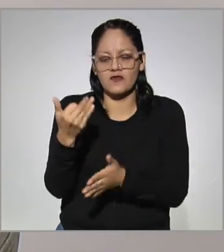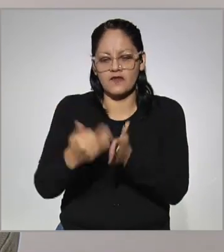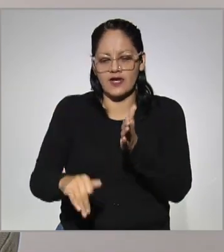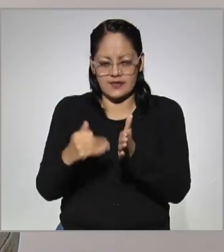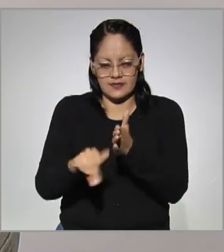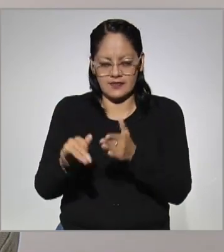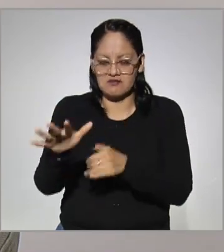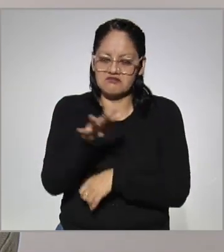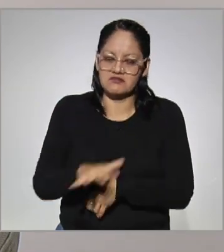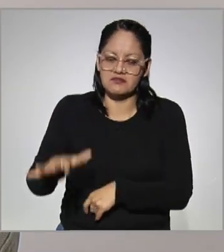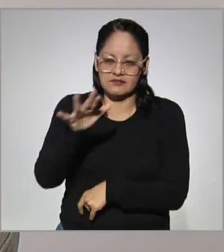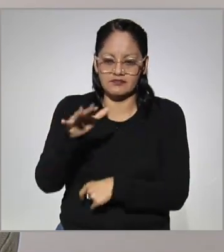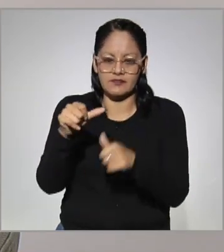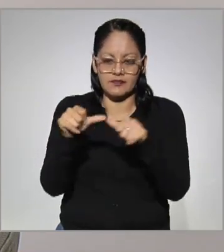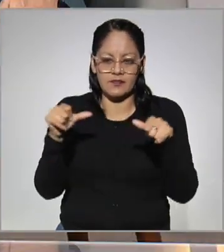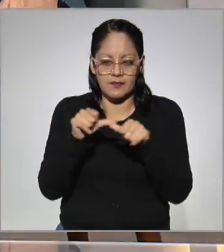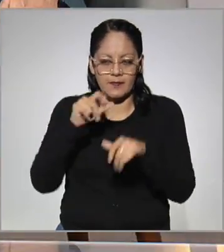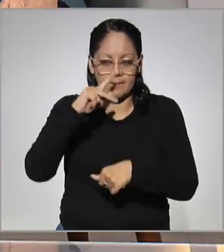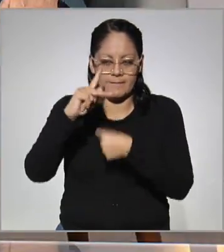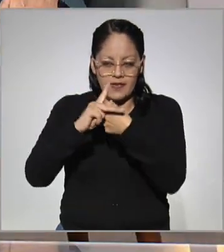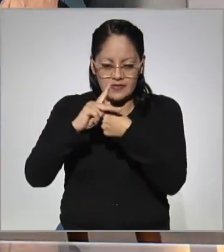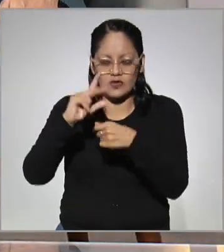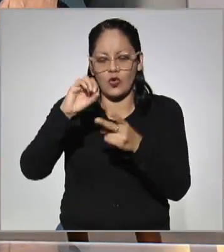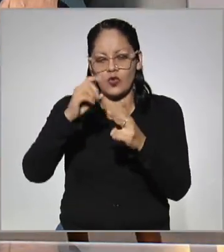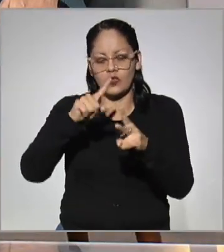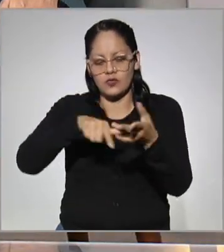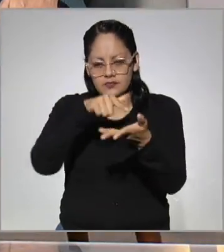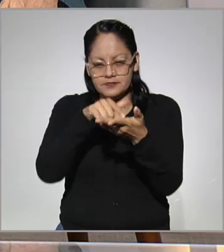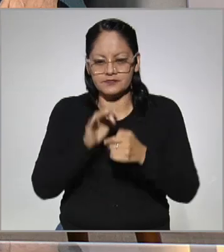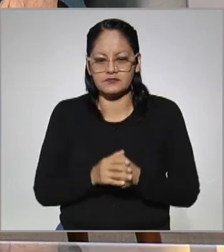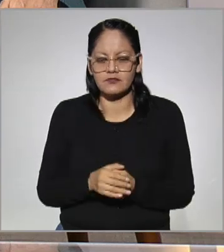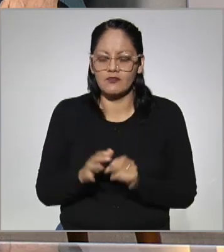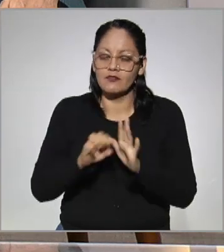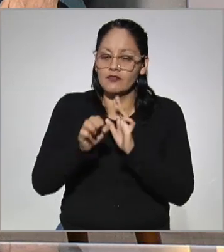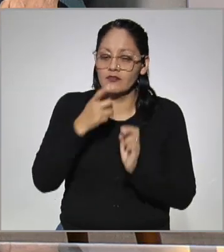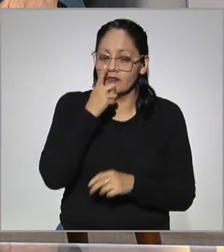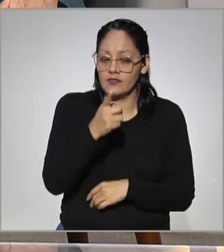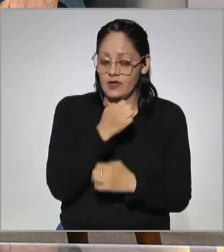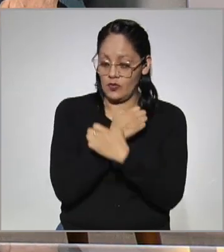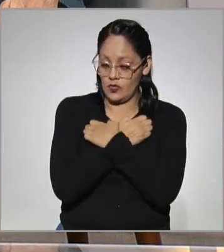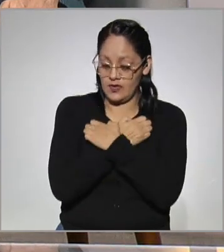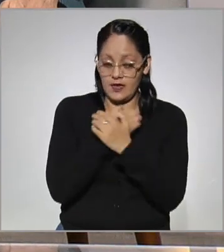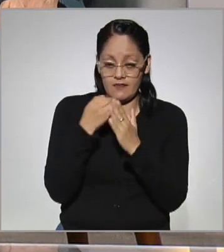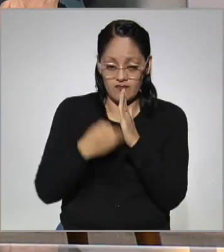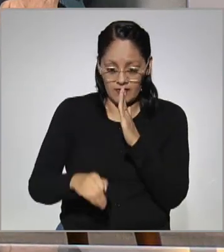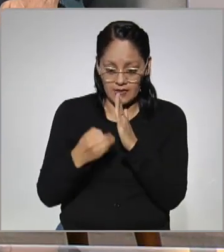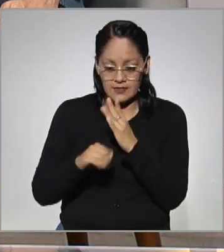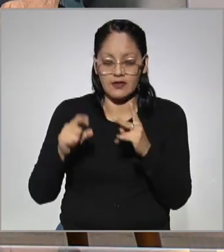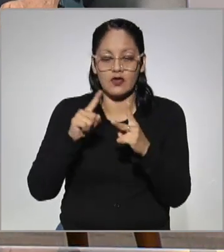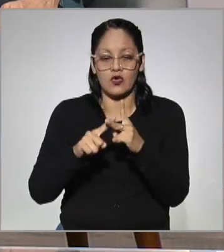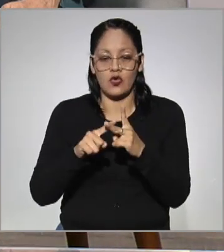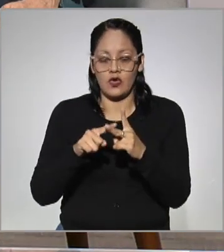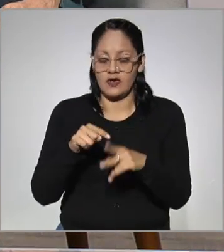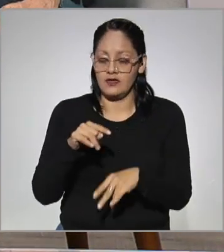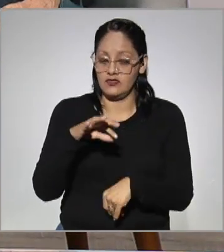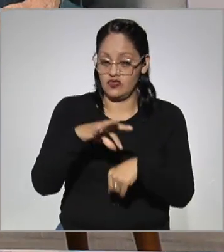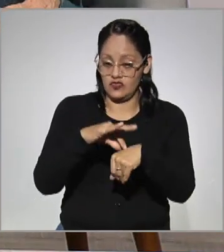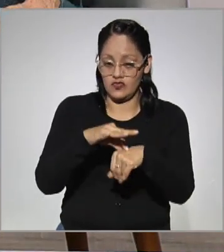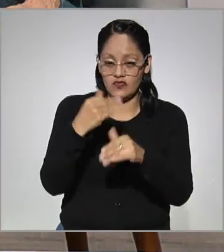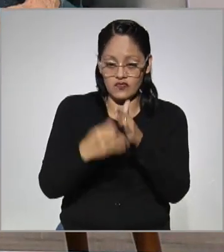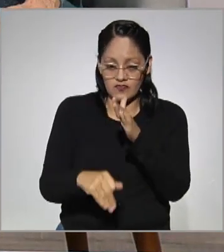esas áreas, en esos países, en esos estados. ¿Podríamos decir que la falta de educación en salud o de educación médica en la población